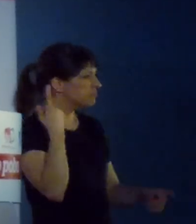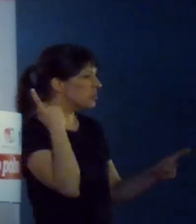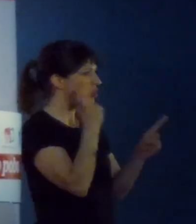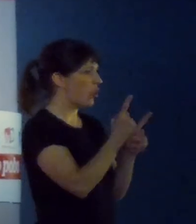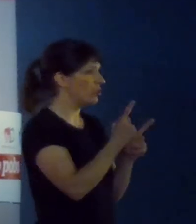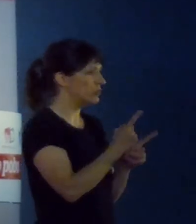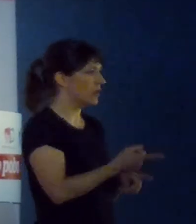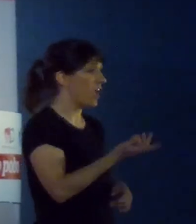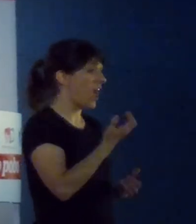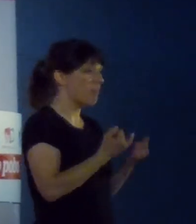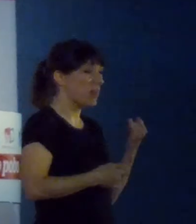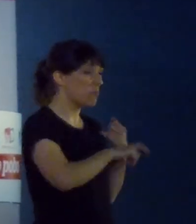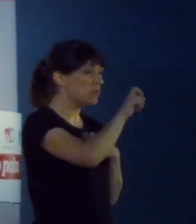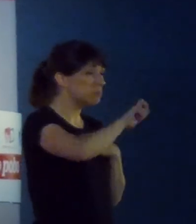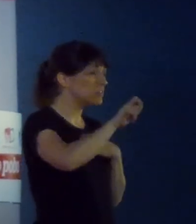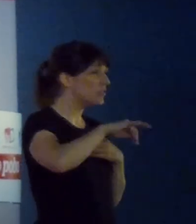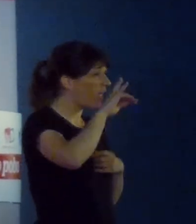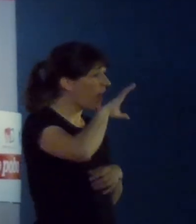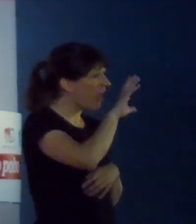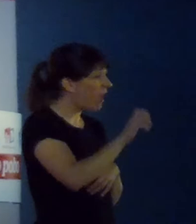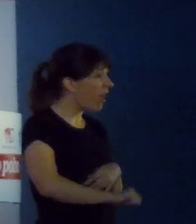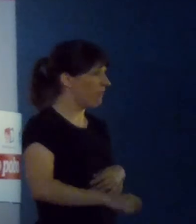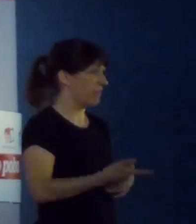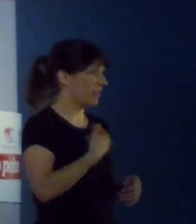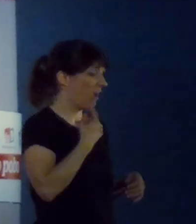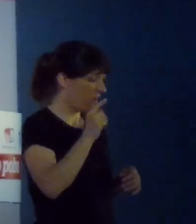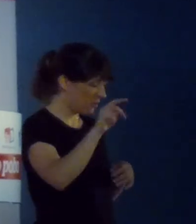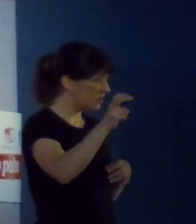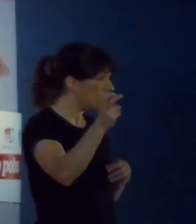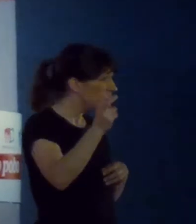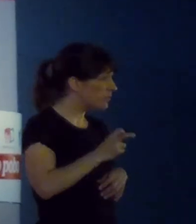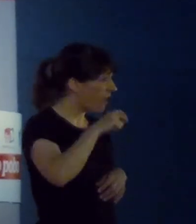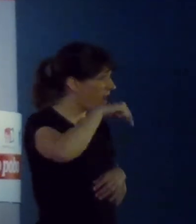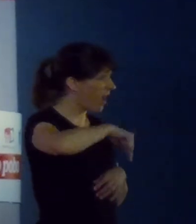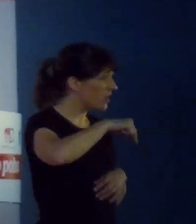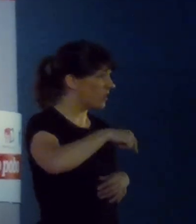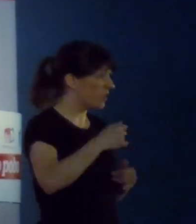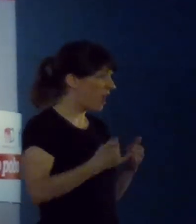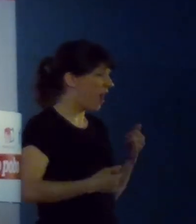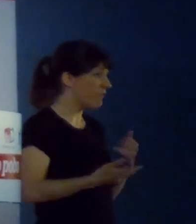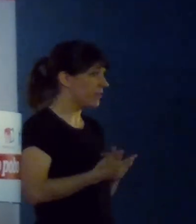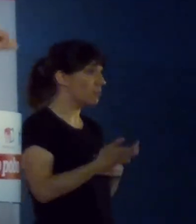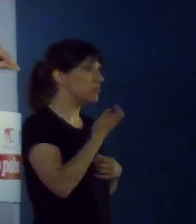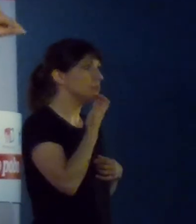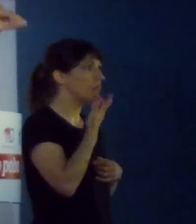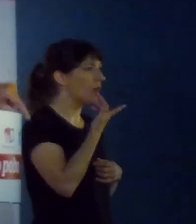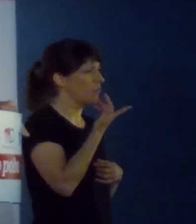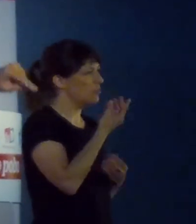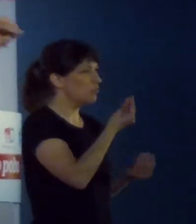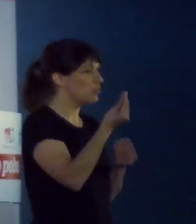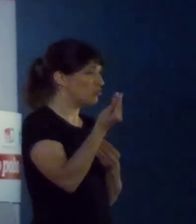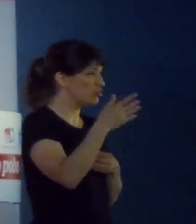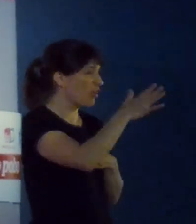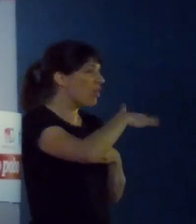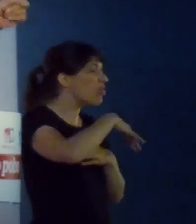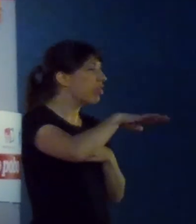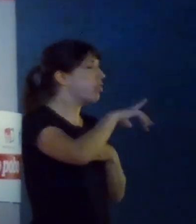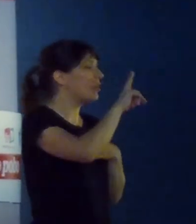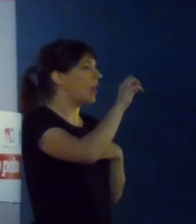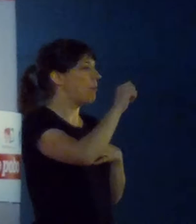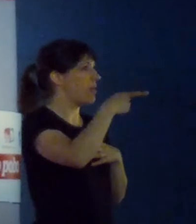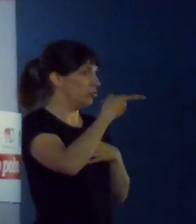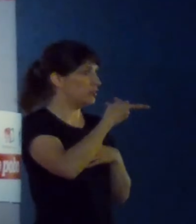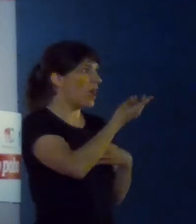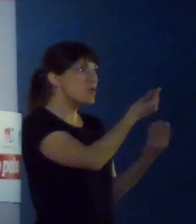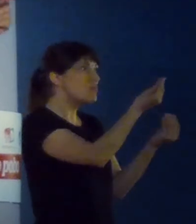cos africanos que veñen a co entre cura e traballo que ainda acaban de morrer lucias deles en Lampedusa, pero había que suspender a